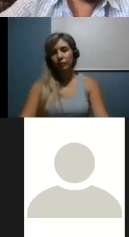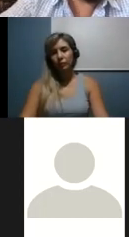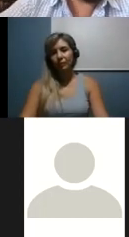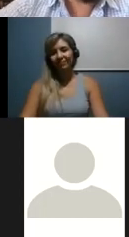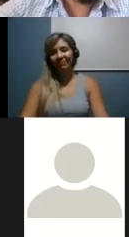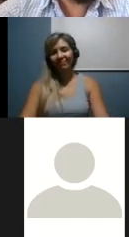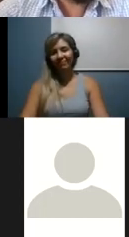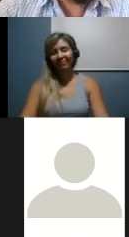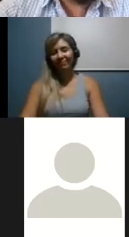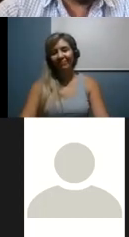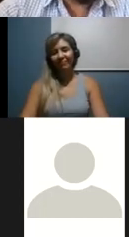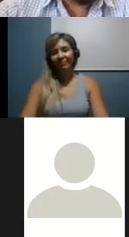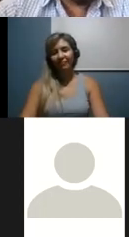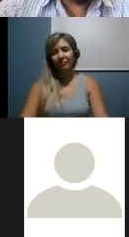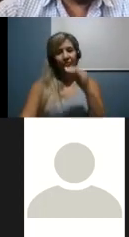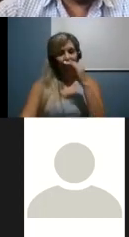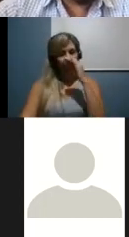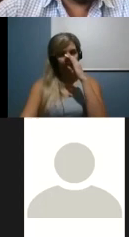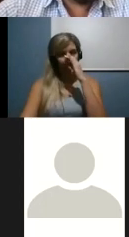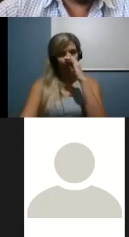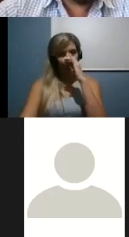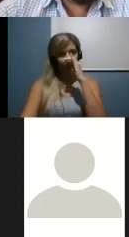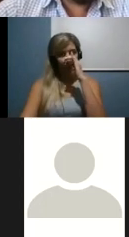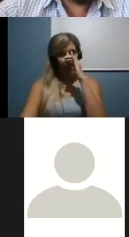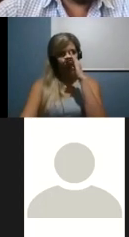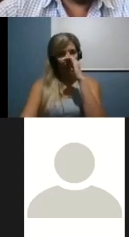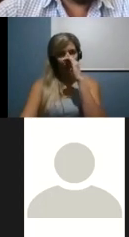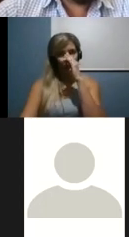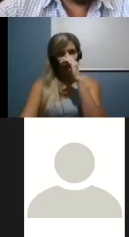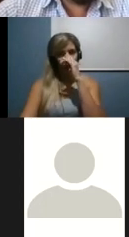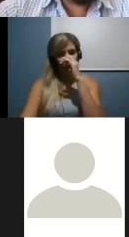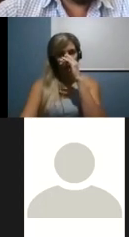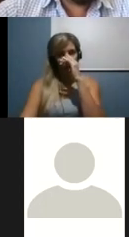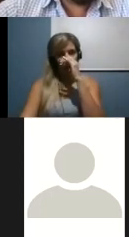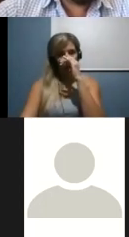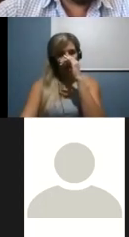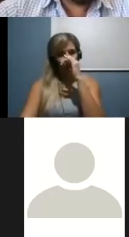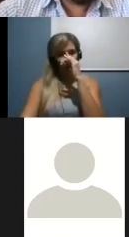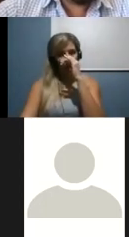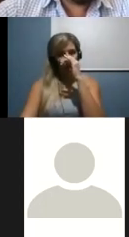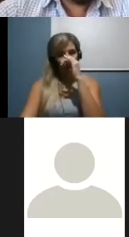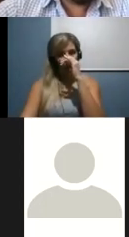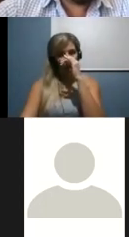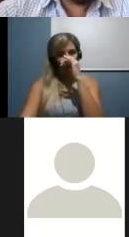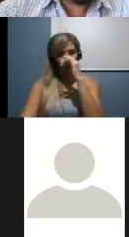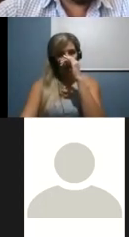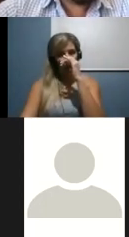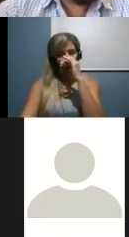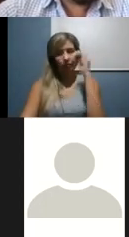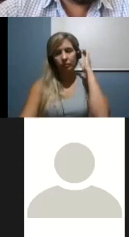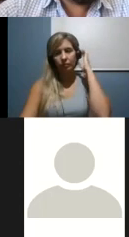No sé si la organización resiliente formó equipos y personas con estas capacidades, o las personas